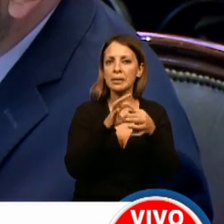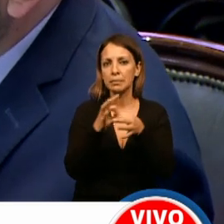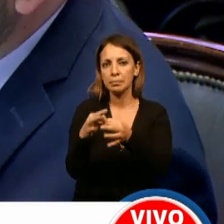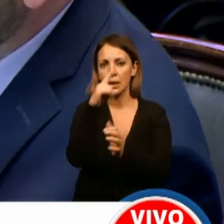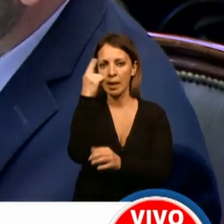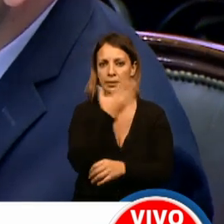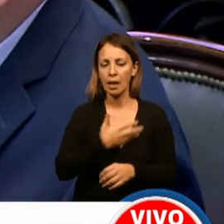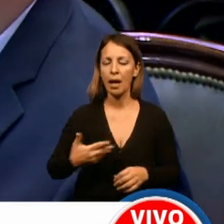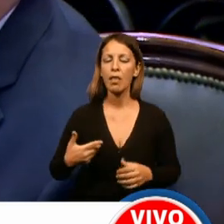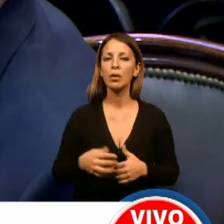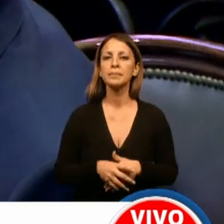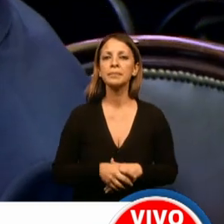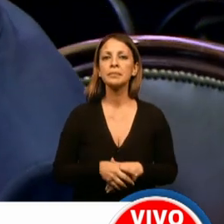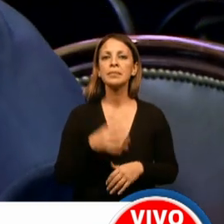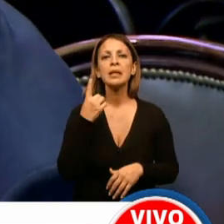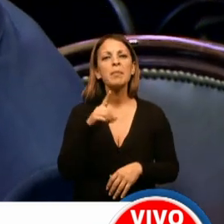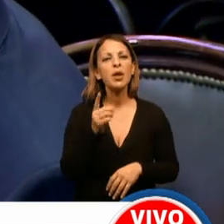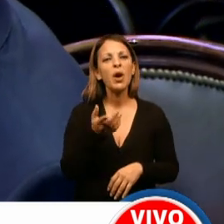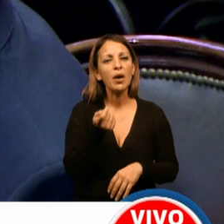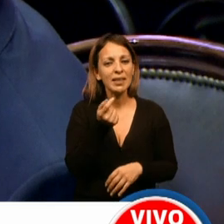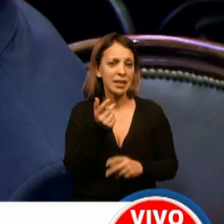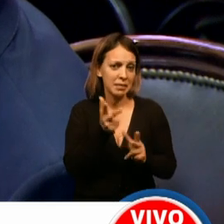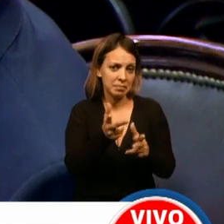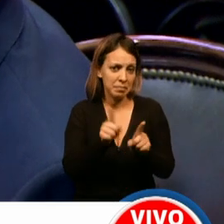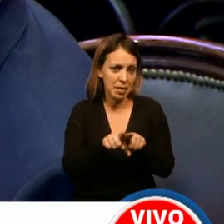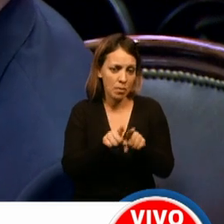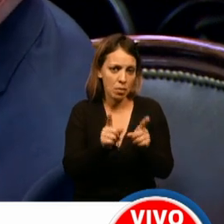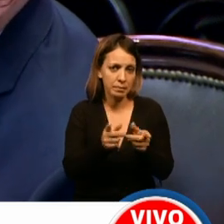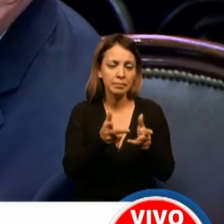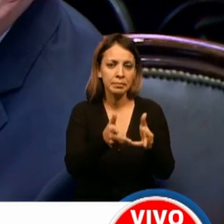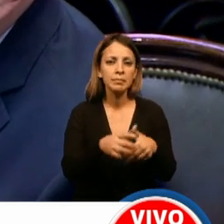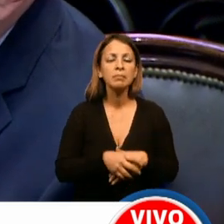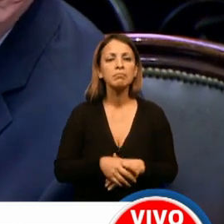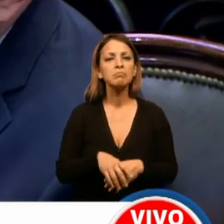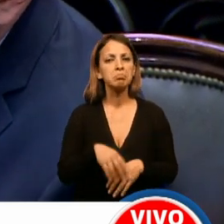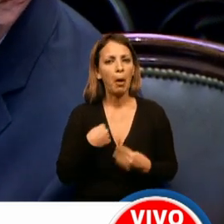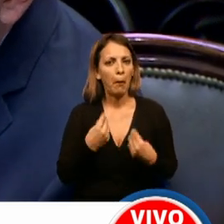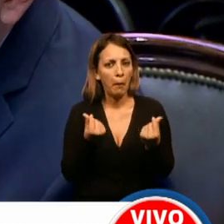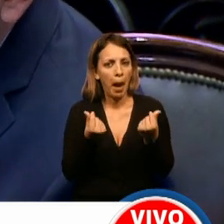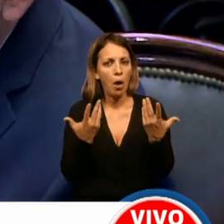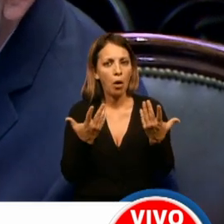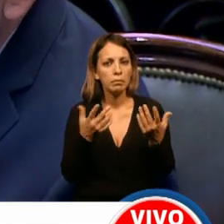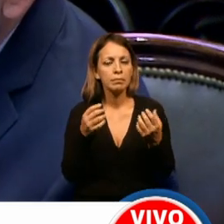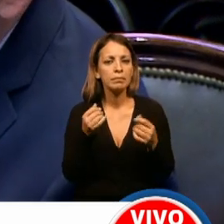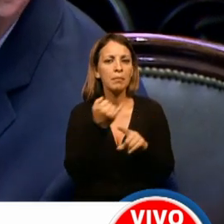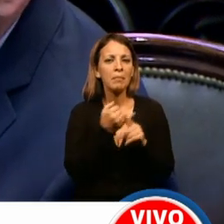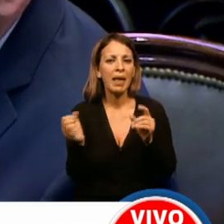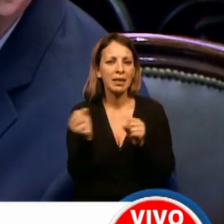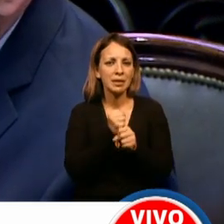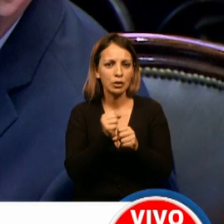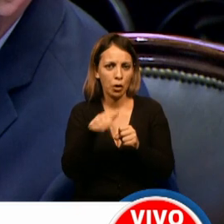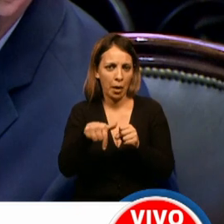pero creemos como decíamos hace un momento y que valoramos la sanción la media sanción que vamos a